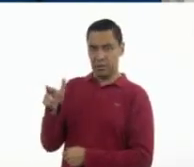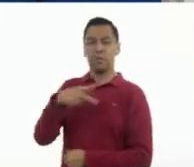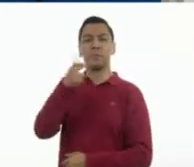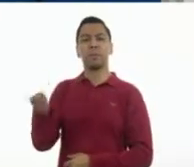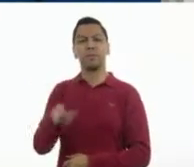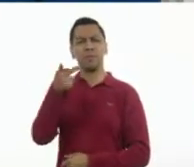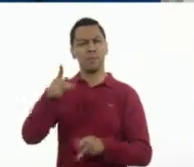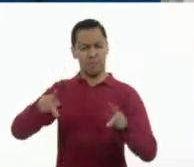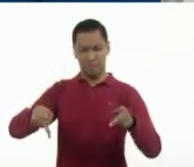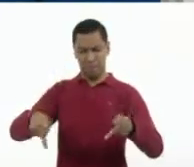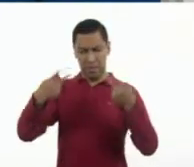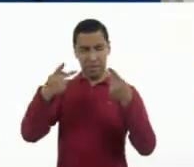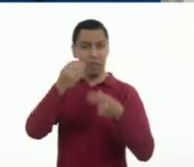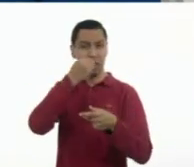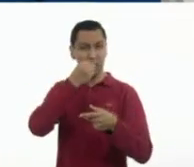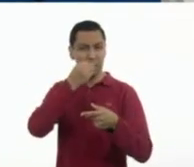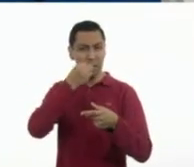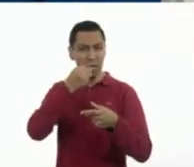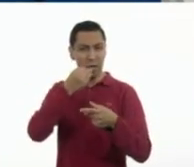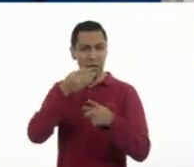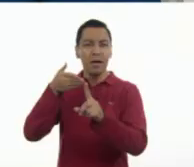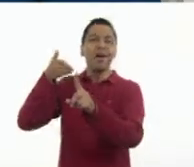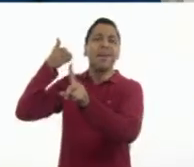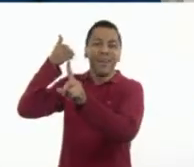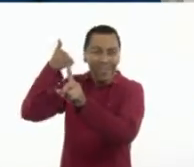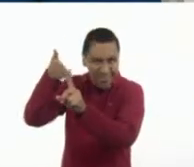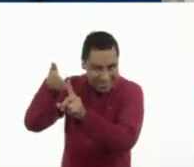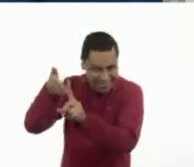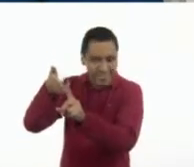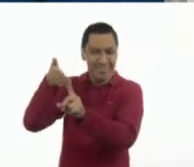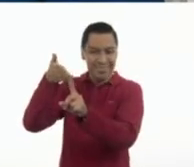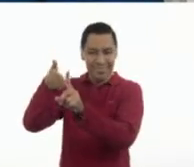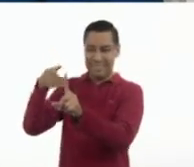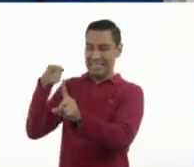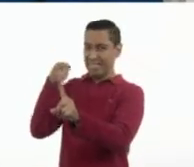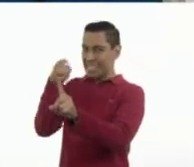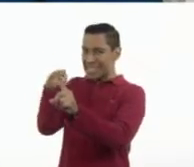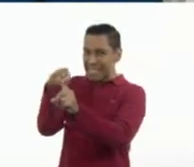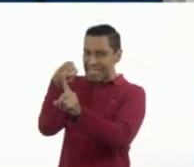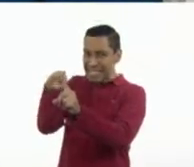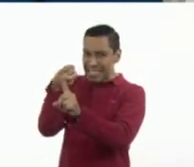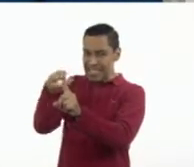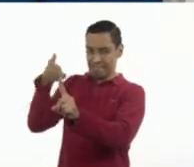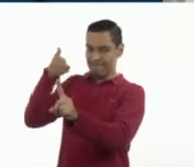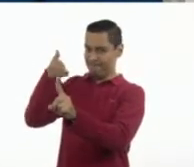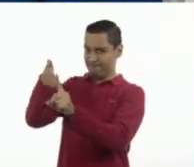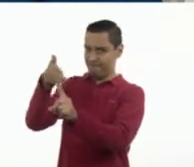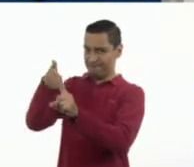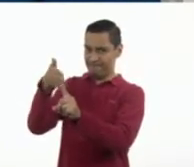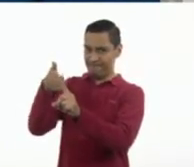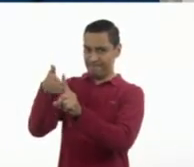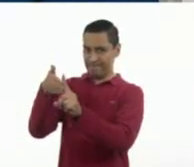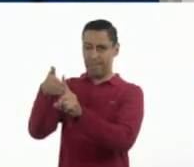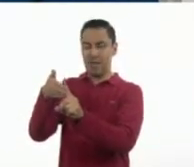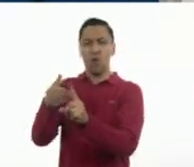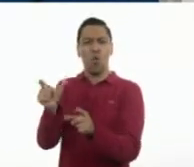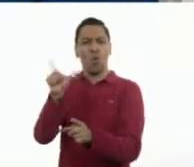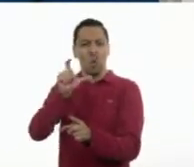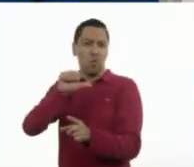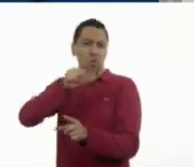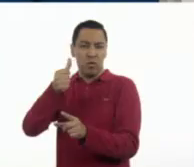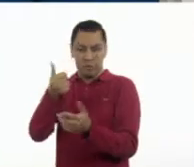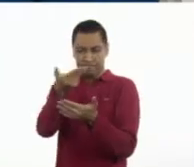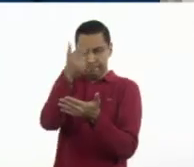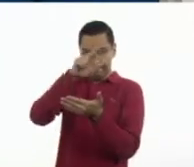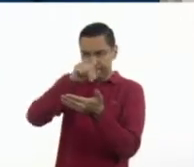Venta de comida es el propósito, precisamente. Diste dos respuestas en una frase. En estos anuncios hechos a mano, lo que quieren